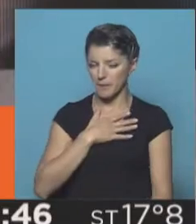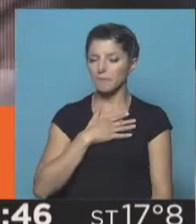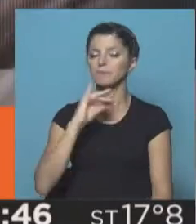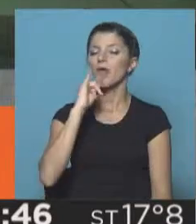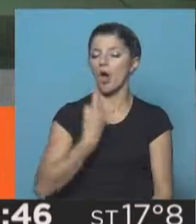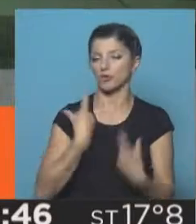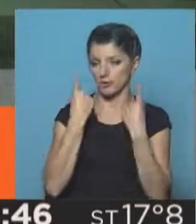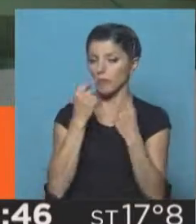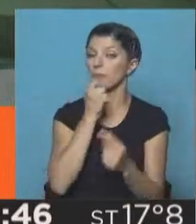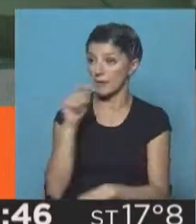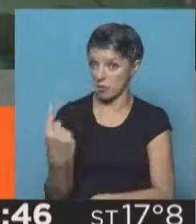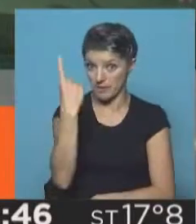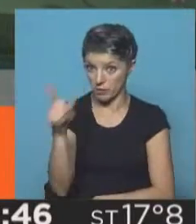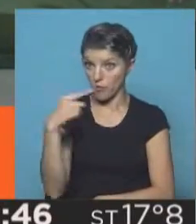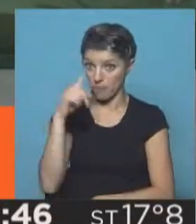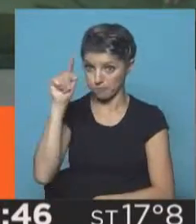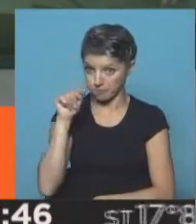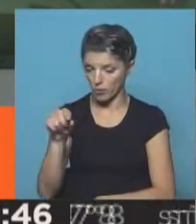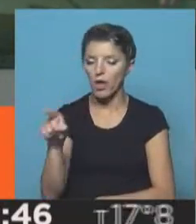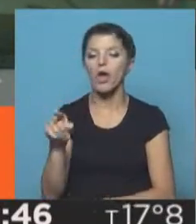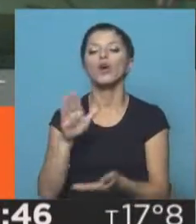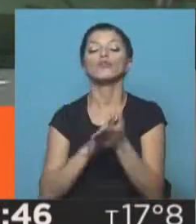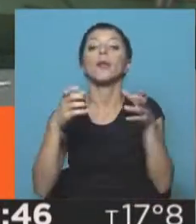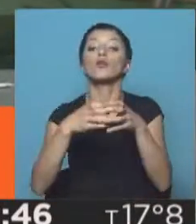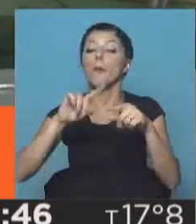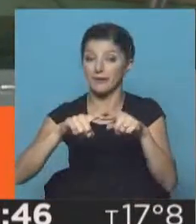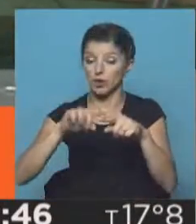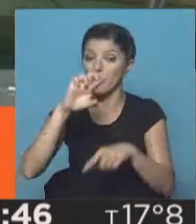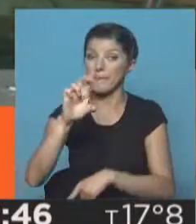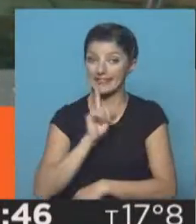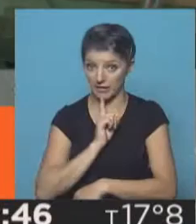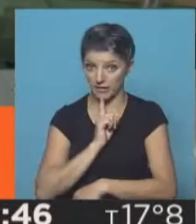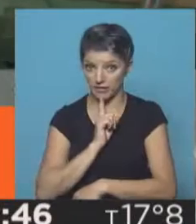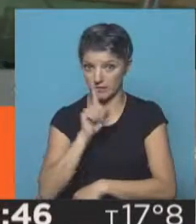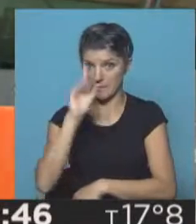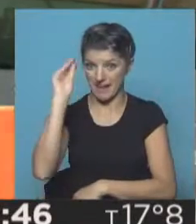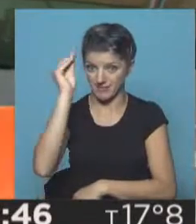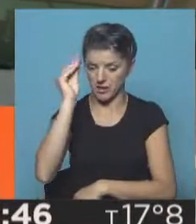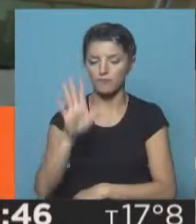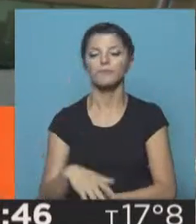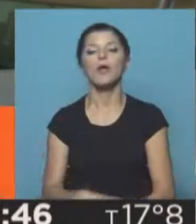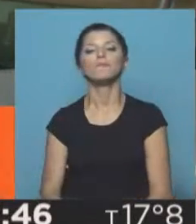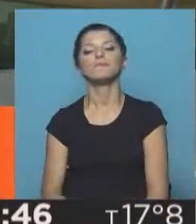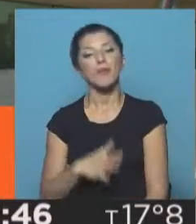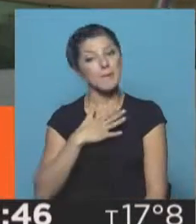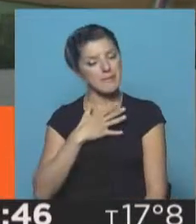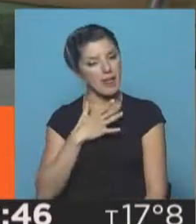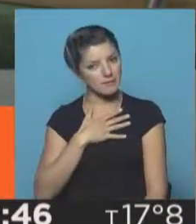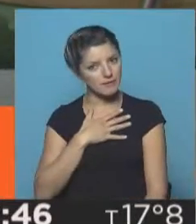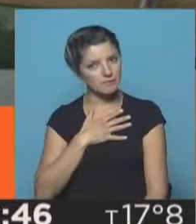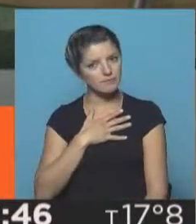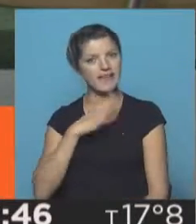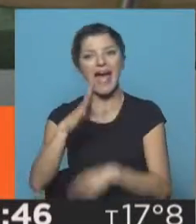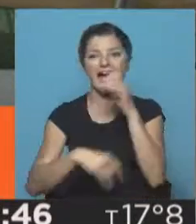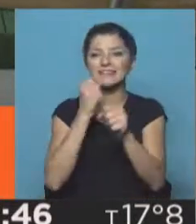ejemplo, tomando la primera parte de tu pregunta, en el caso del PT, yo creo que hasta ahora ha sido bastante en